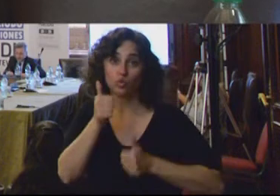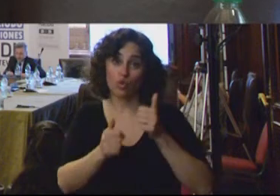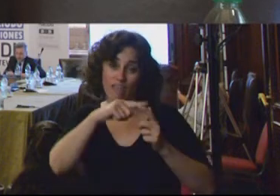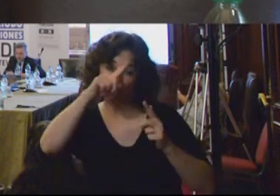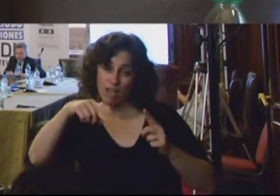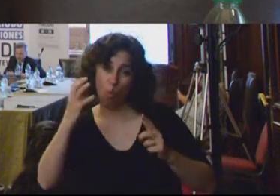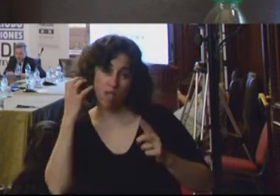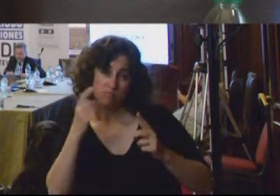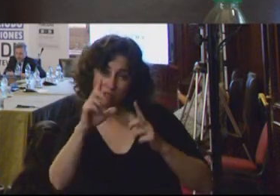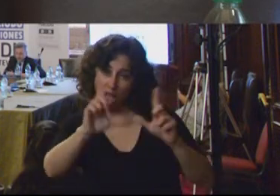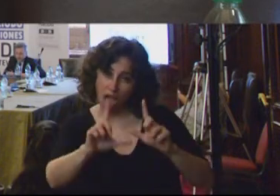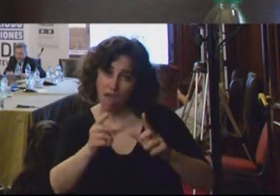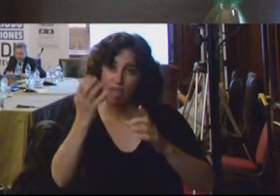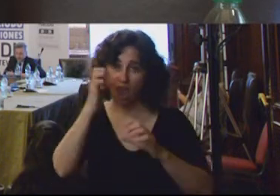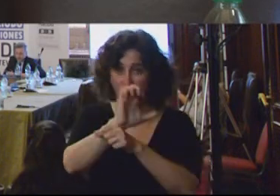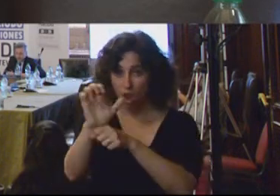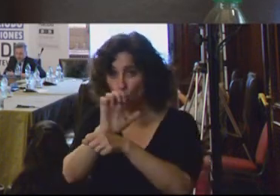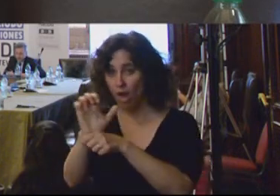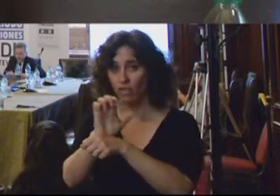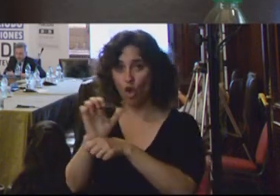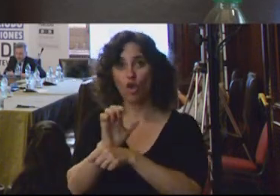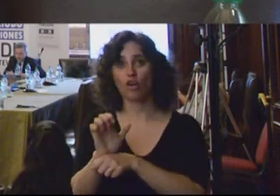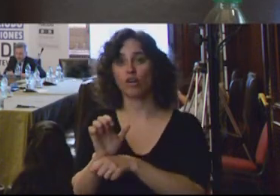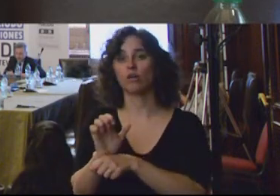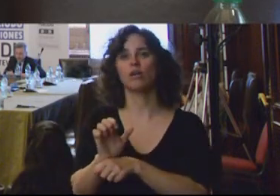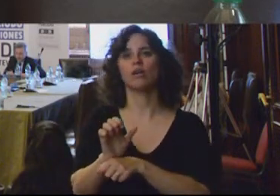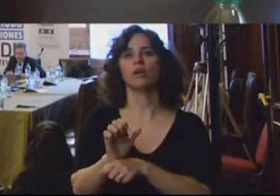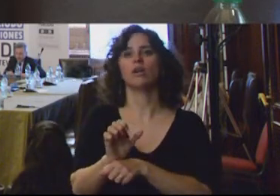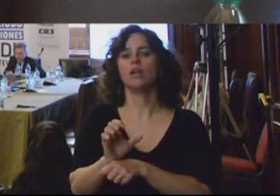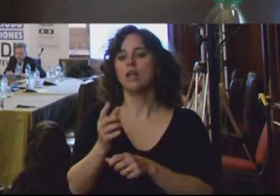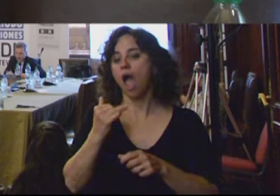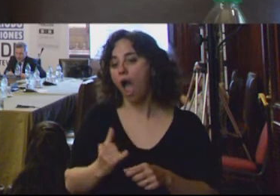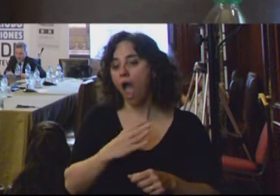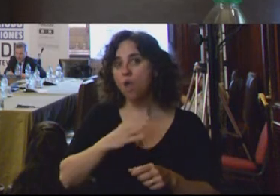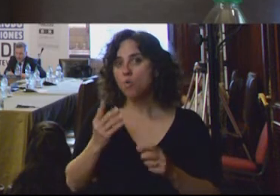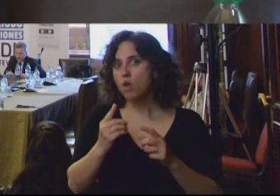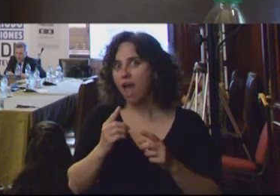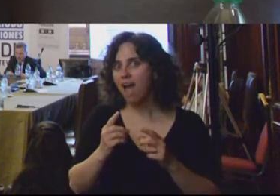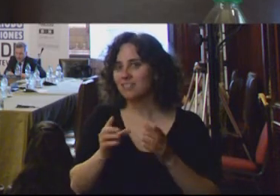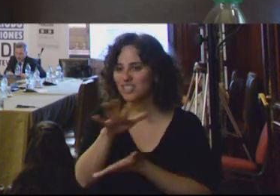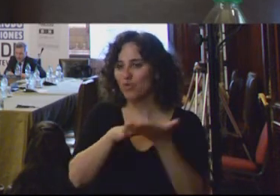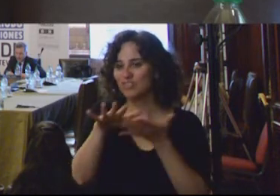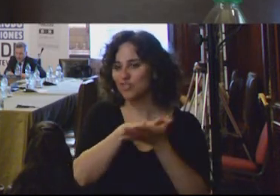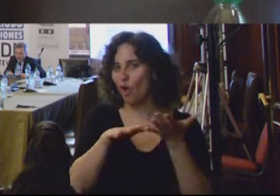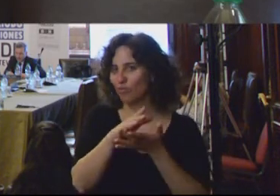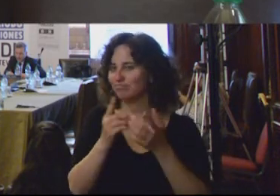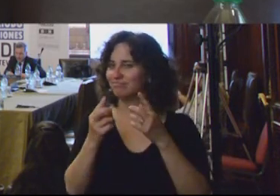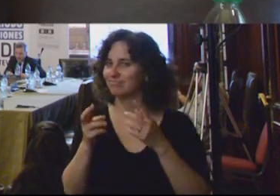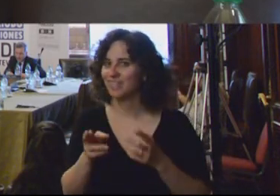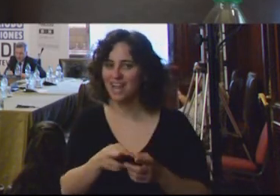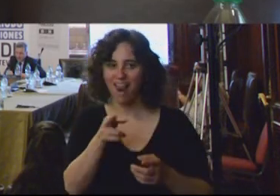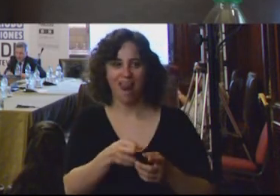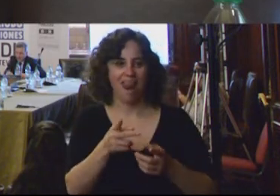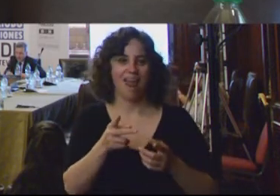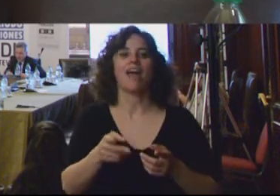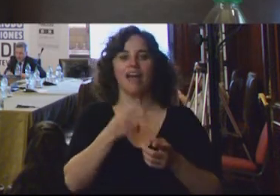Ecuador, en realidad se dio una situación sui generis en la cual los medios